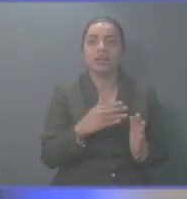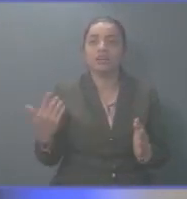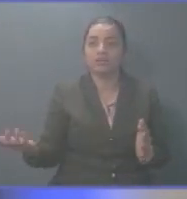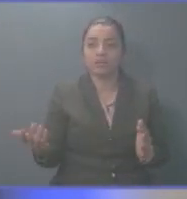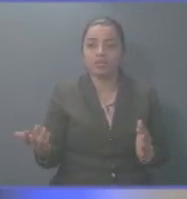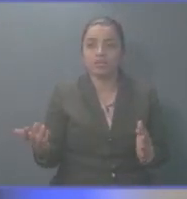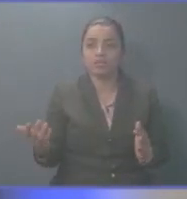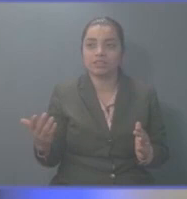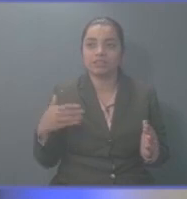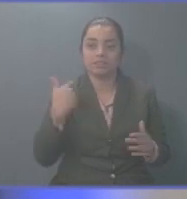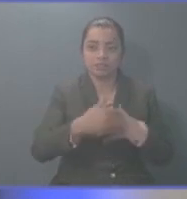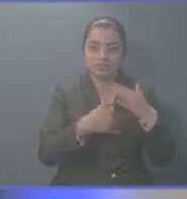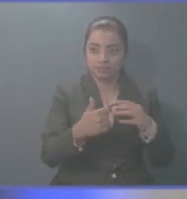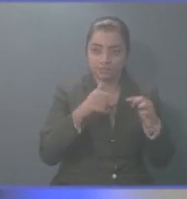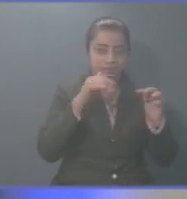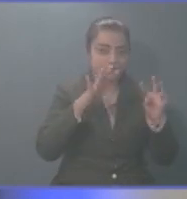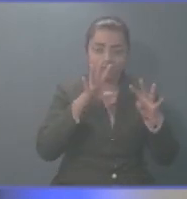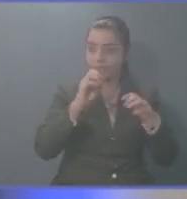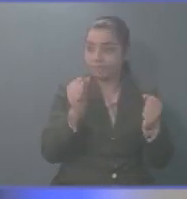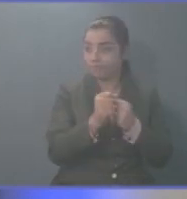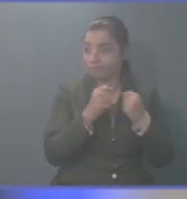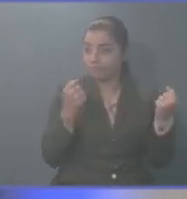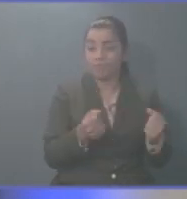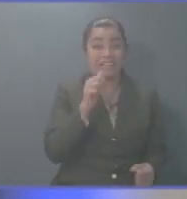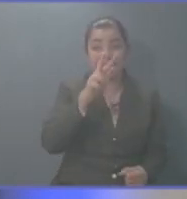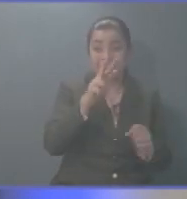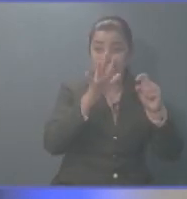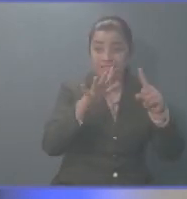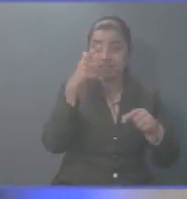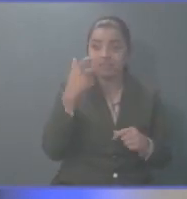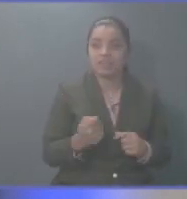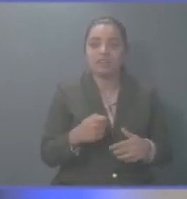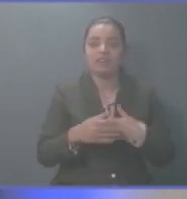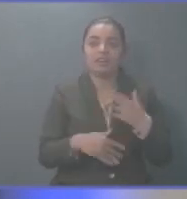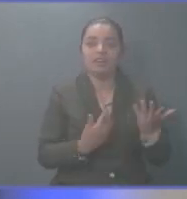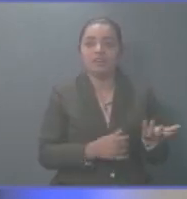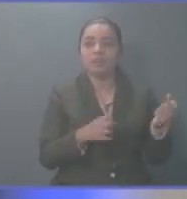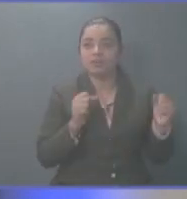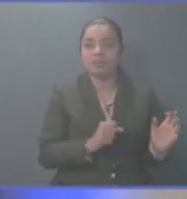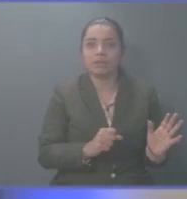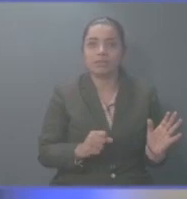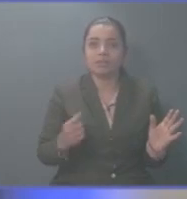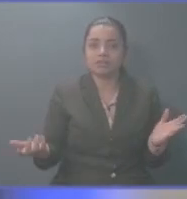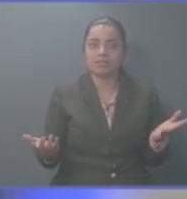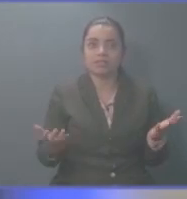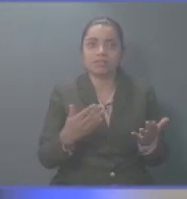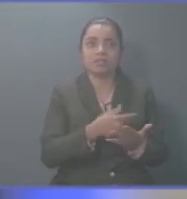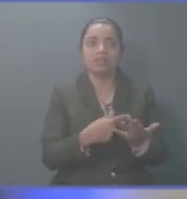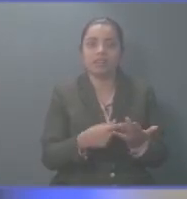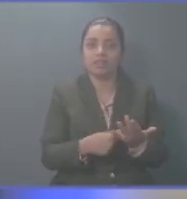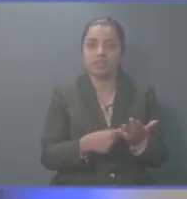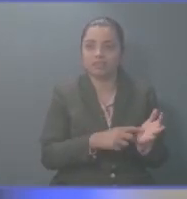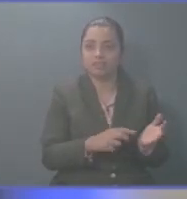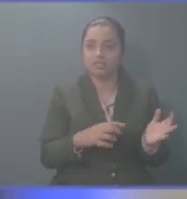a 20 años plazo, escuchen bien, con 36 meses de gracia. ¿Qué quiere decir eso? Que este gobierno, el presidente Bukele,